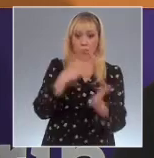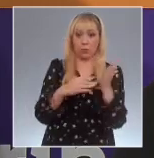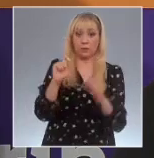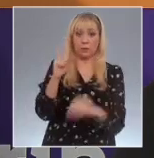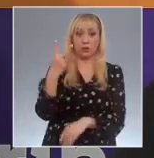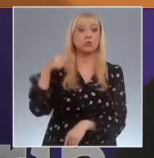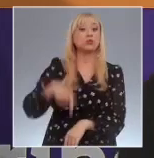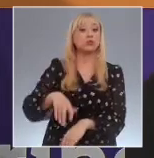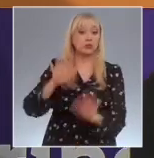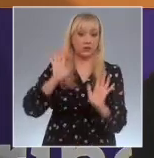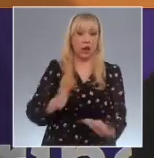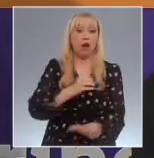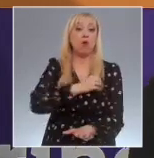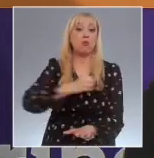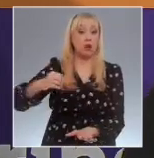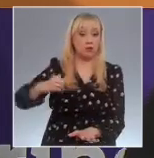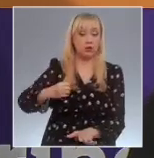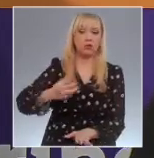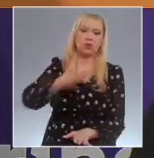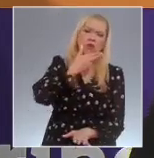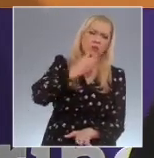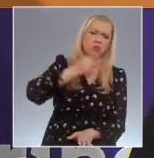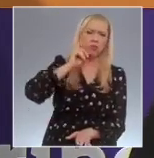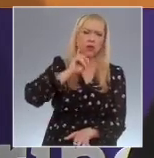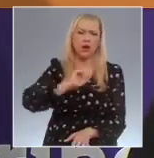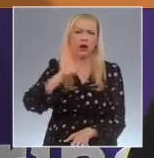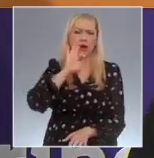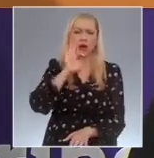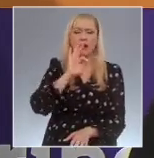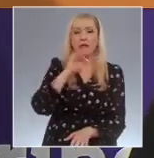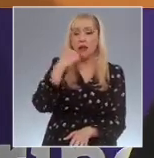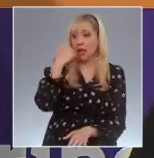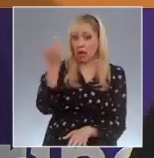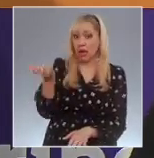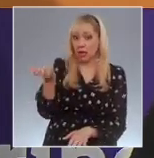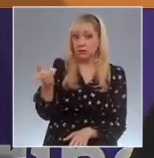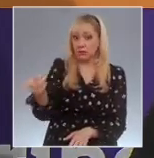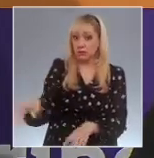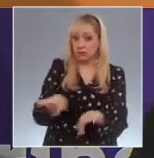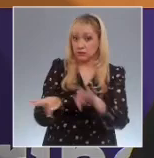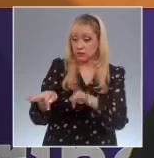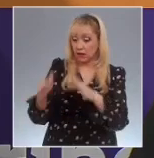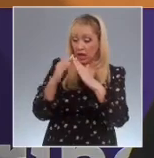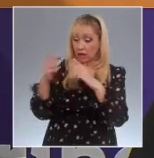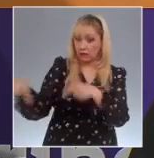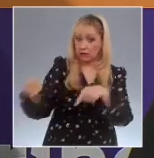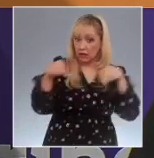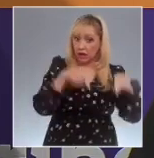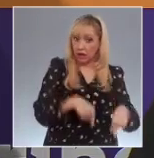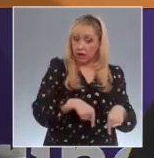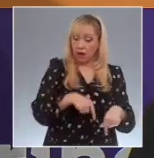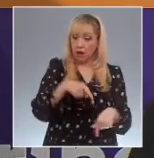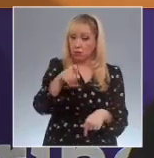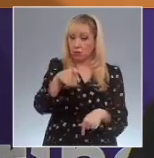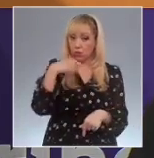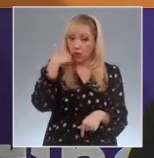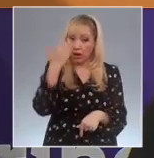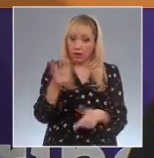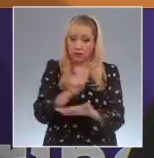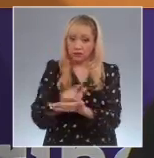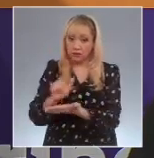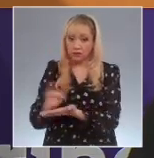hombres o mujeres, tengan que afiliar a sus personas trabajadoras al Seguro Social. Pero afiliar a las